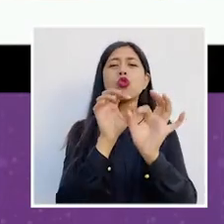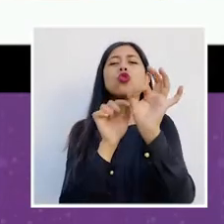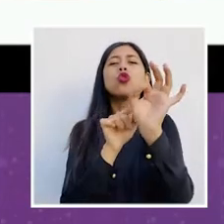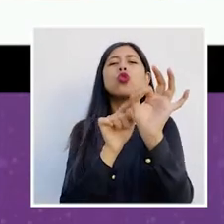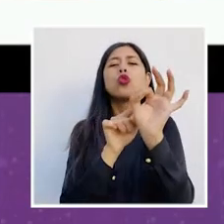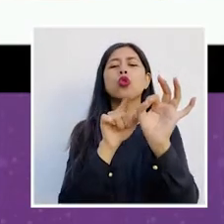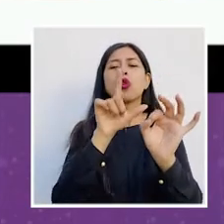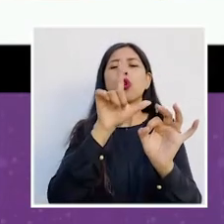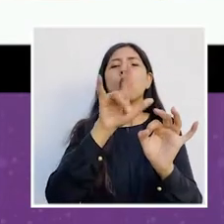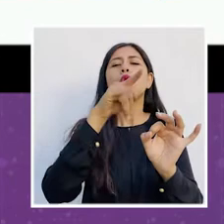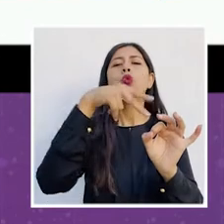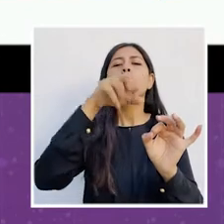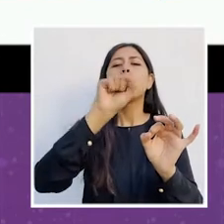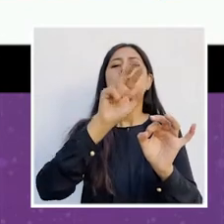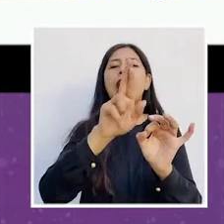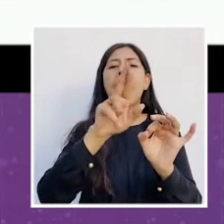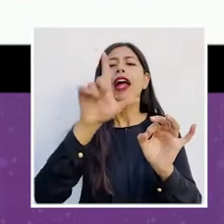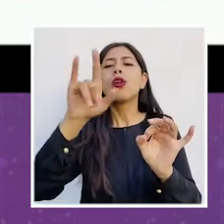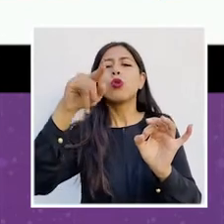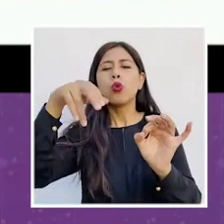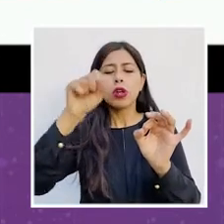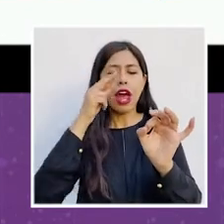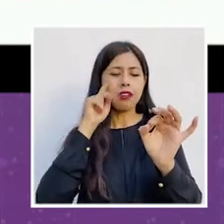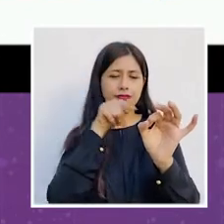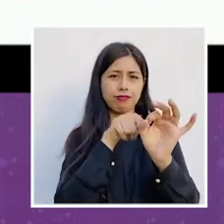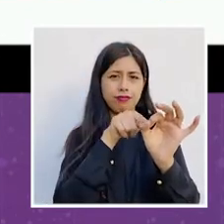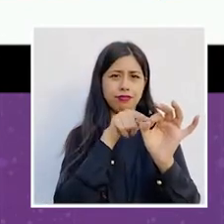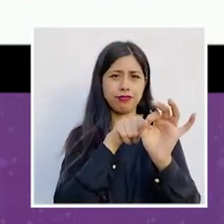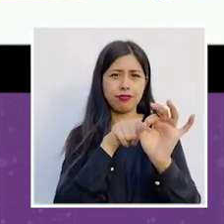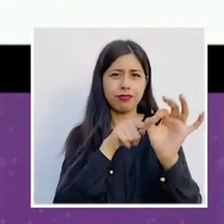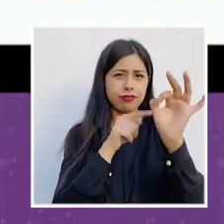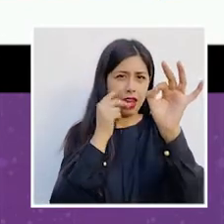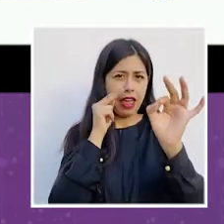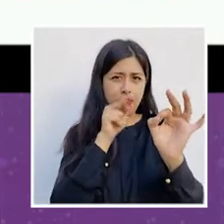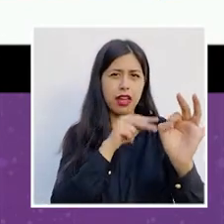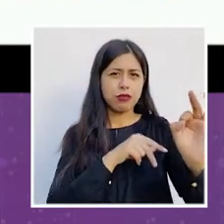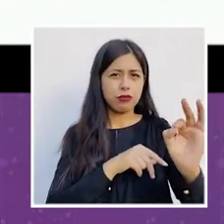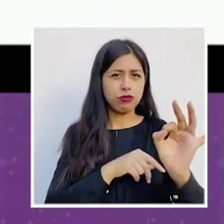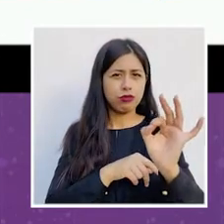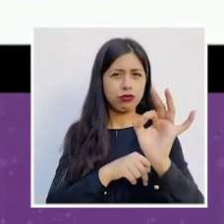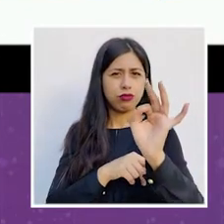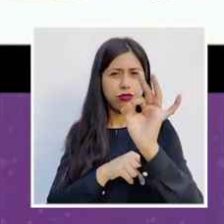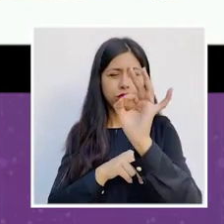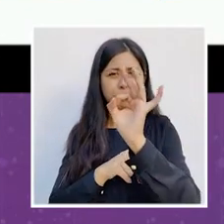el circulito chiquitito, el lunar lunar. Fíjense en el lunar lunar. Ahí va.